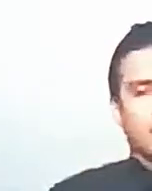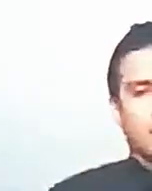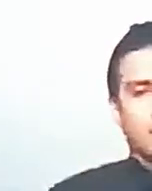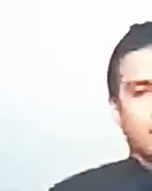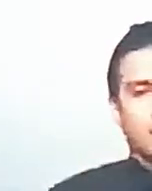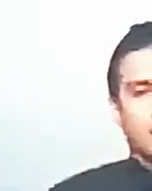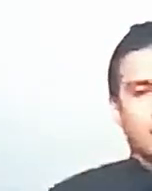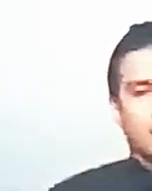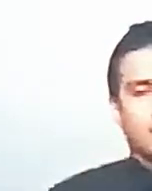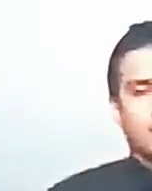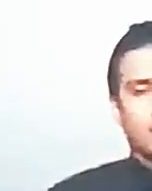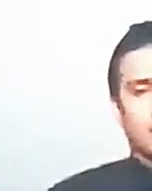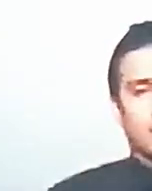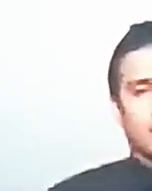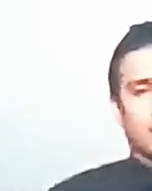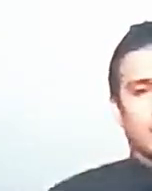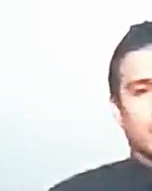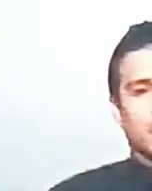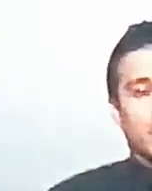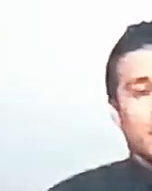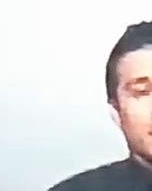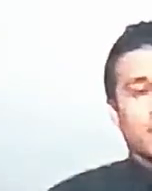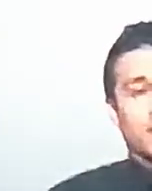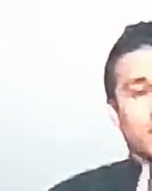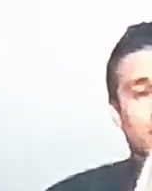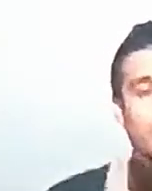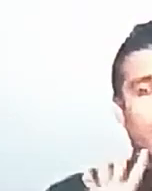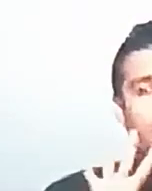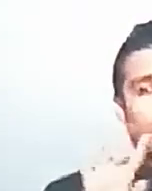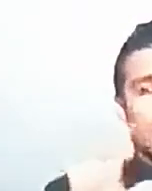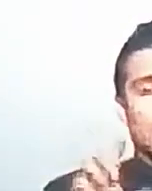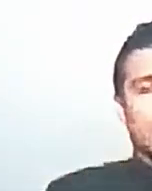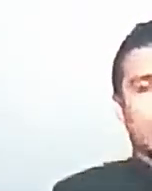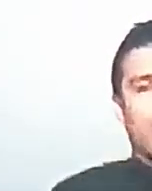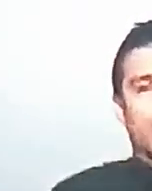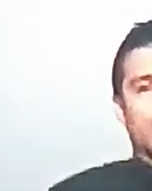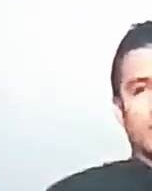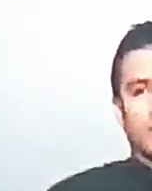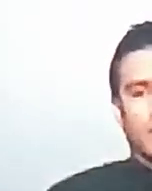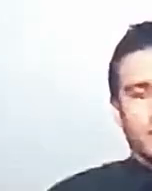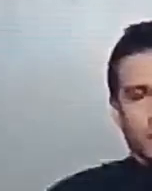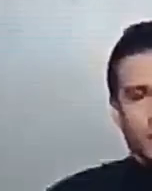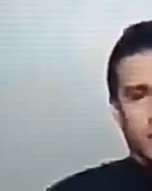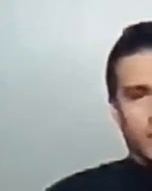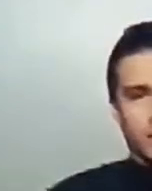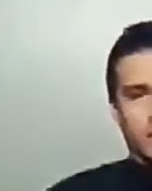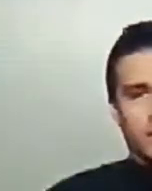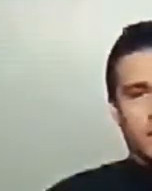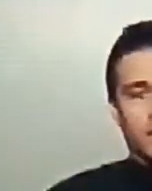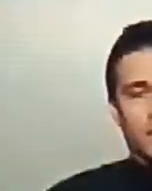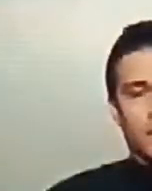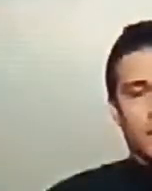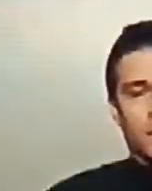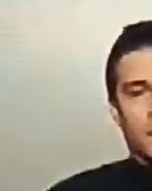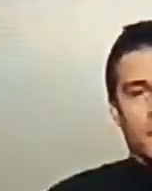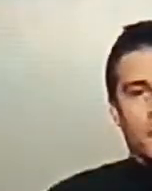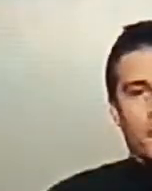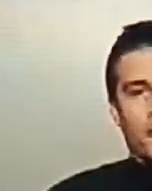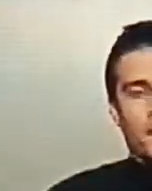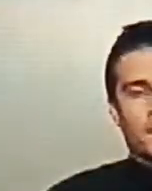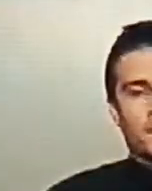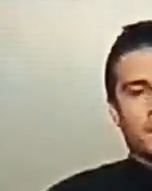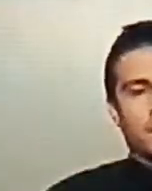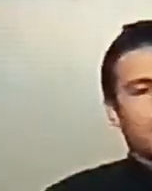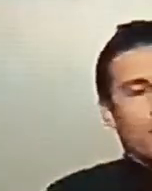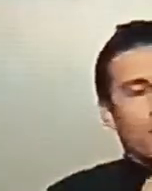candidato Cervantes deberá responder en 45 segundos. Corre el tiempo para ambos. Candidato, ¿usted